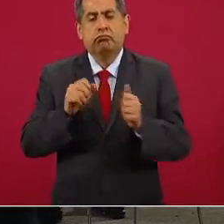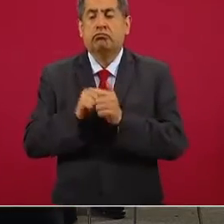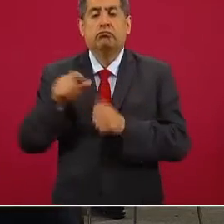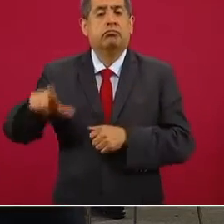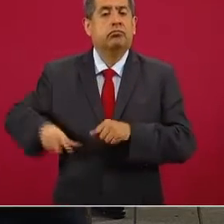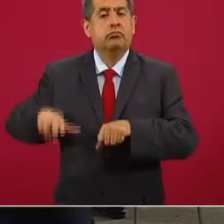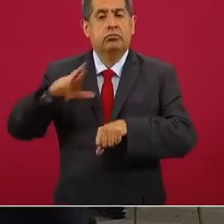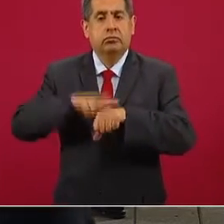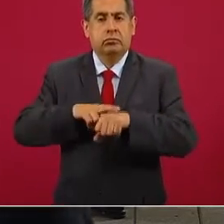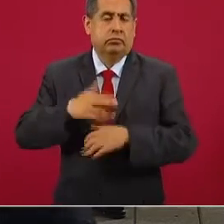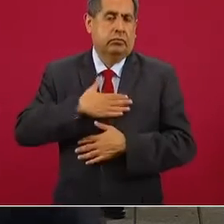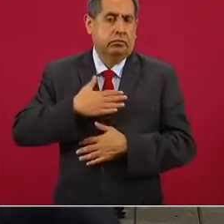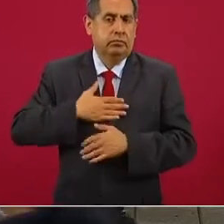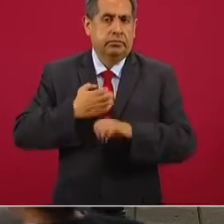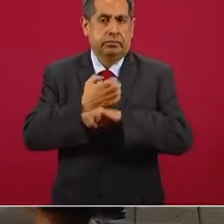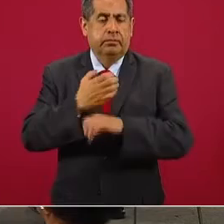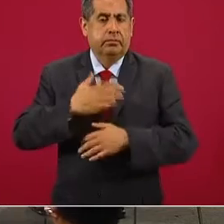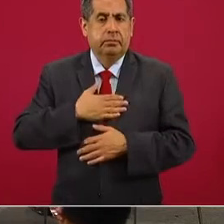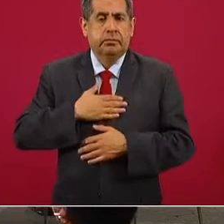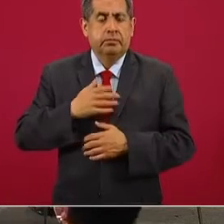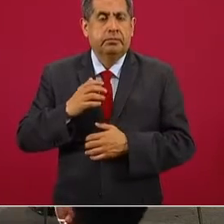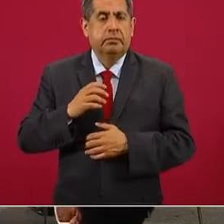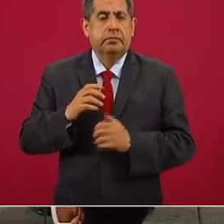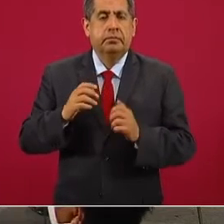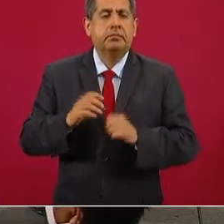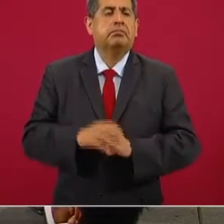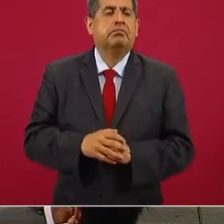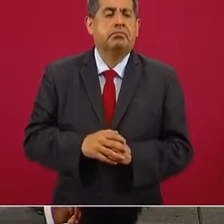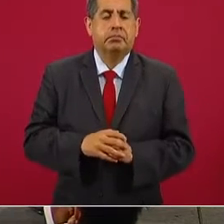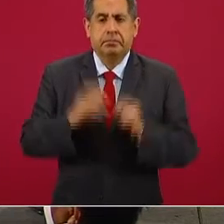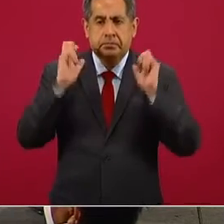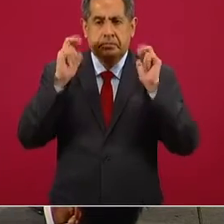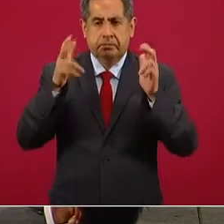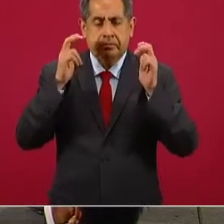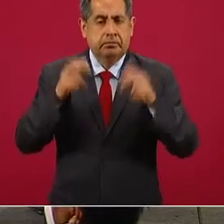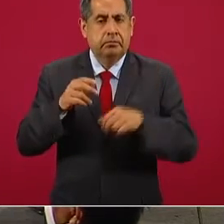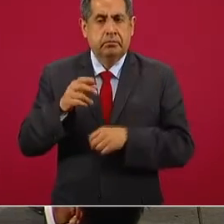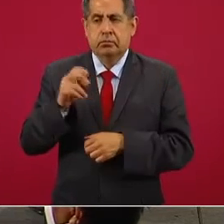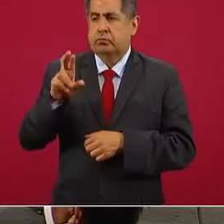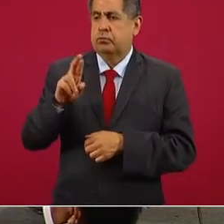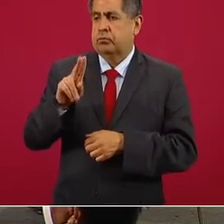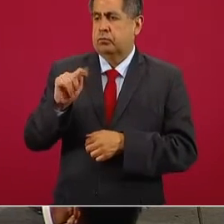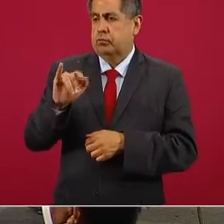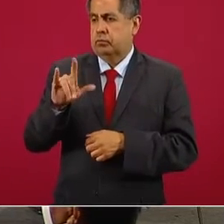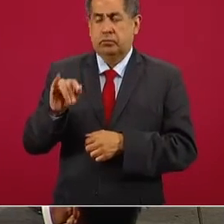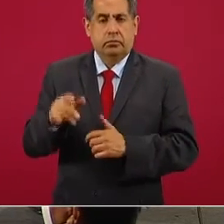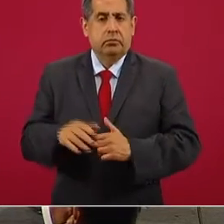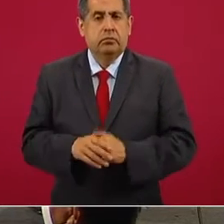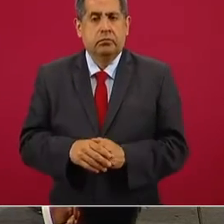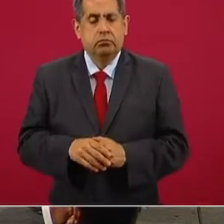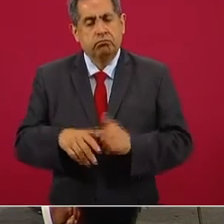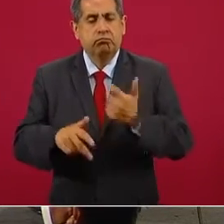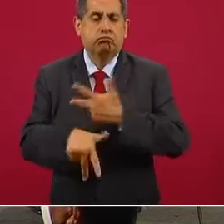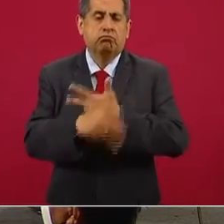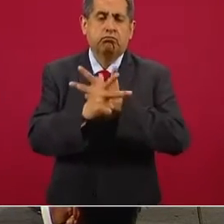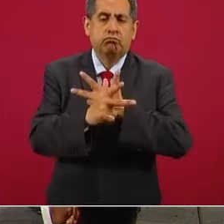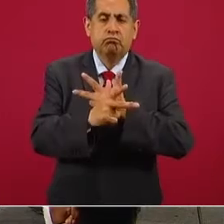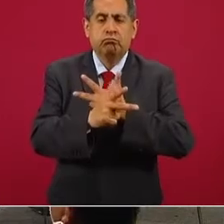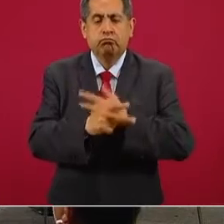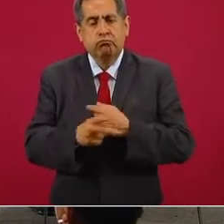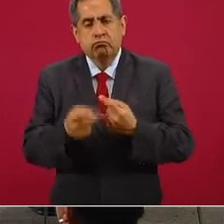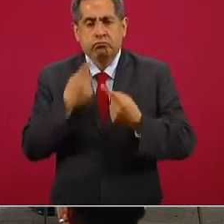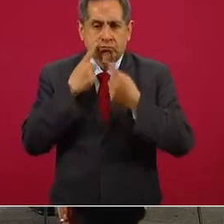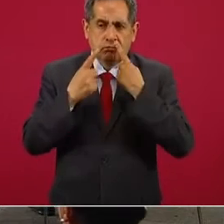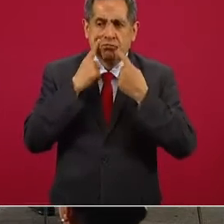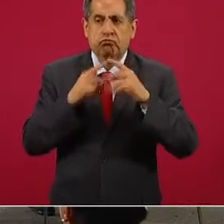gobernador de mi estado, de Chiapas, el doctor Rutilio Escandón Cadenas. Y estábamos en esa videoconferencia hablando de los